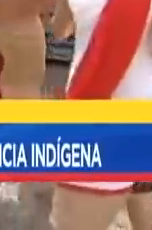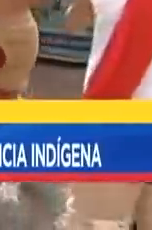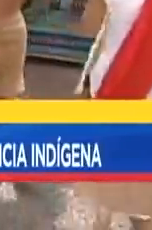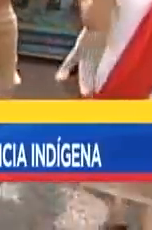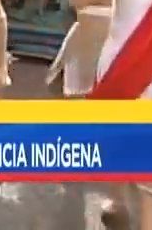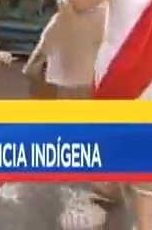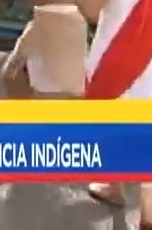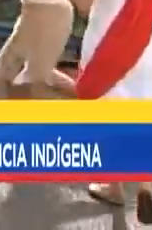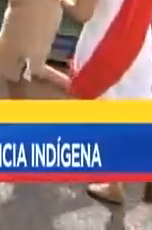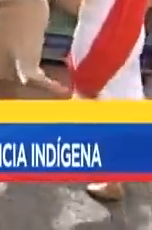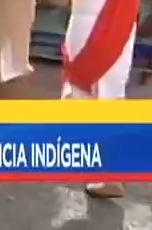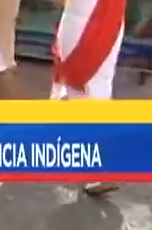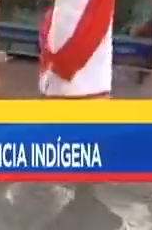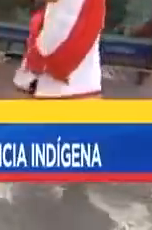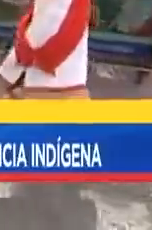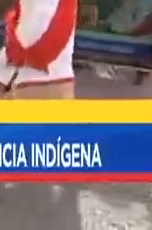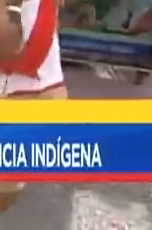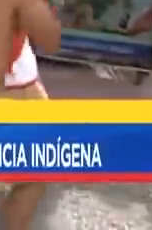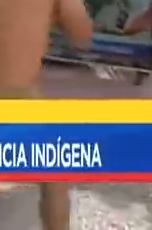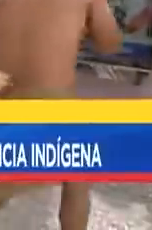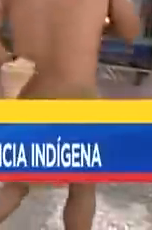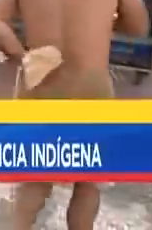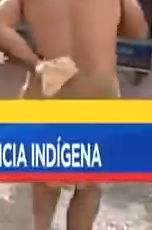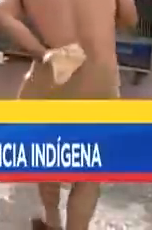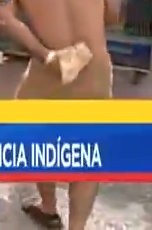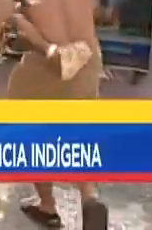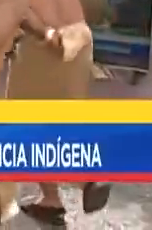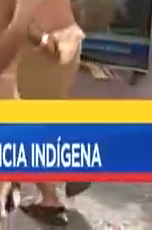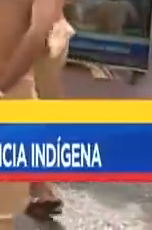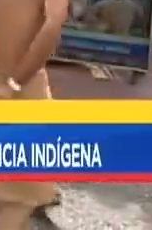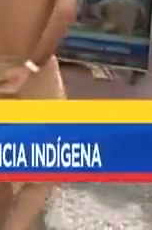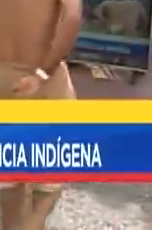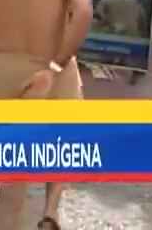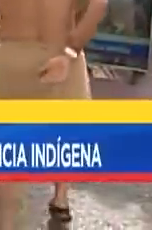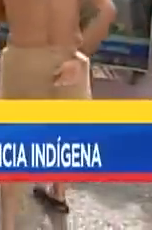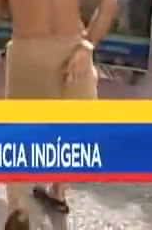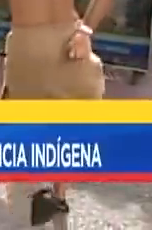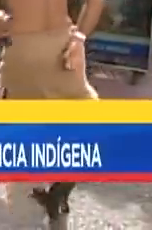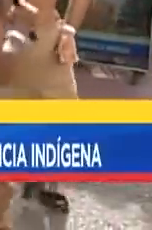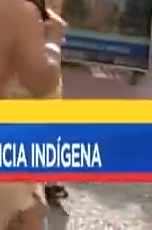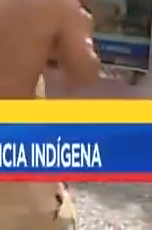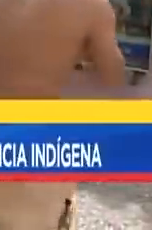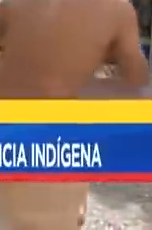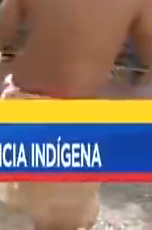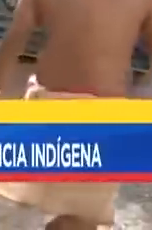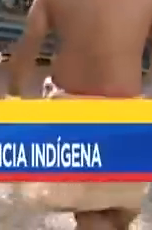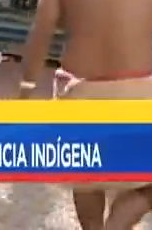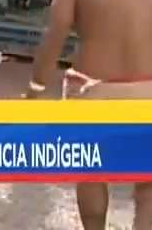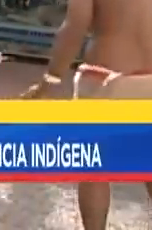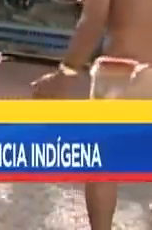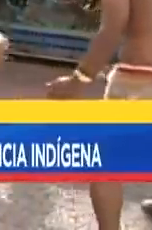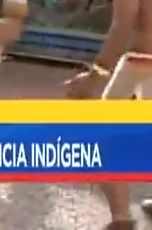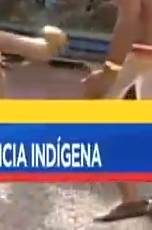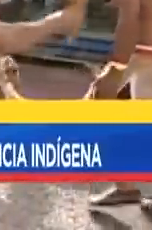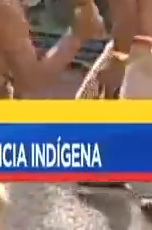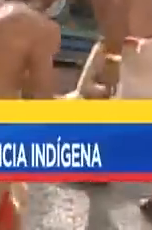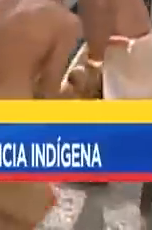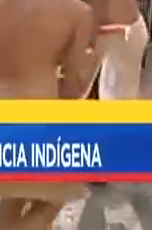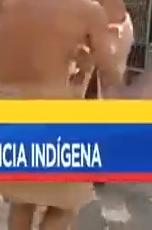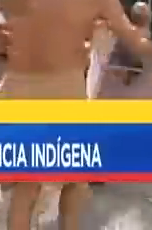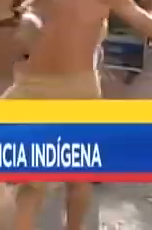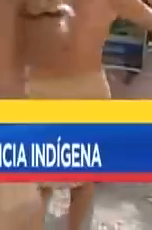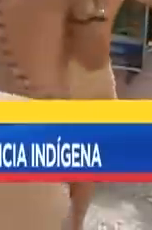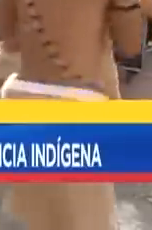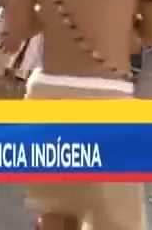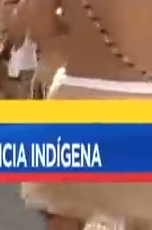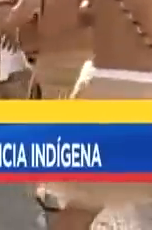canto ancestral que eleva plegarias por la armonía y la espiritualidad.